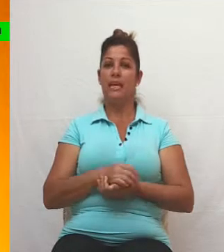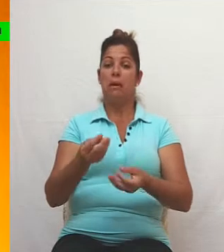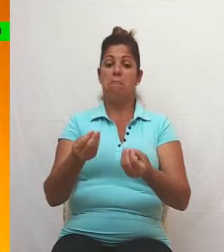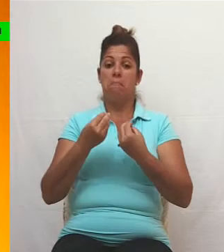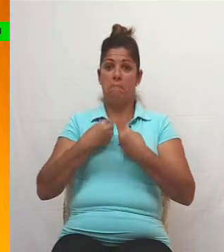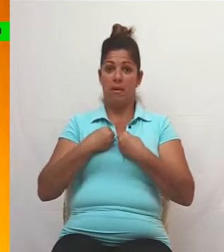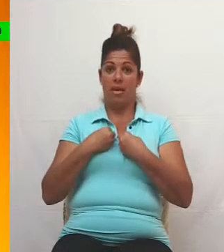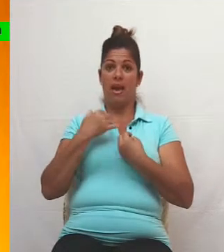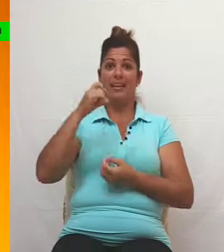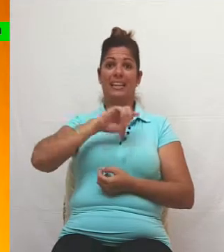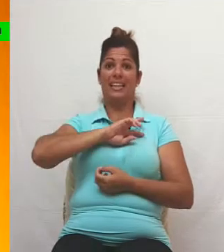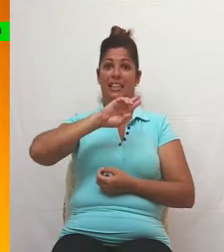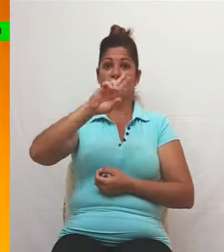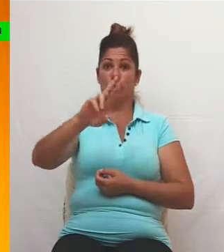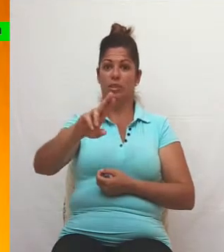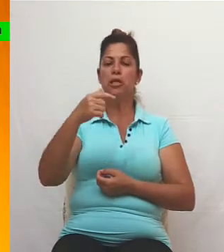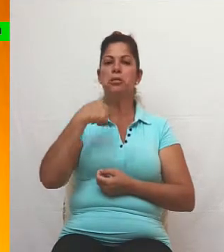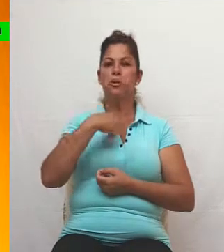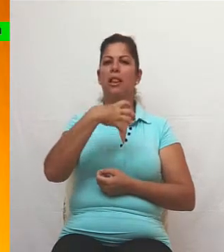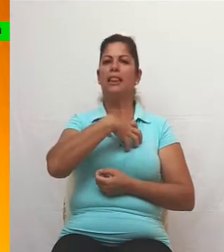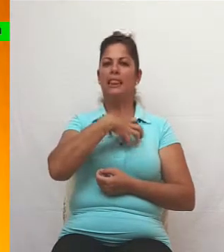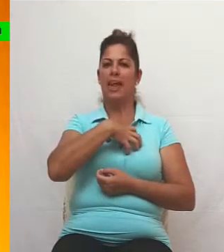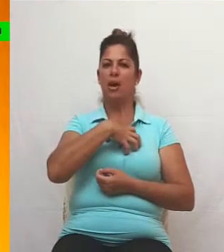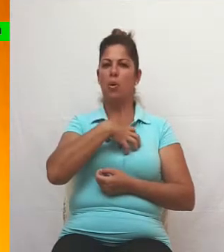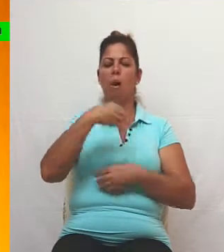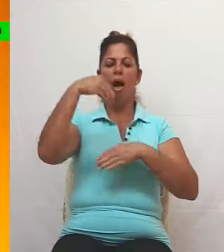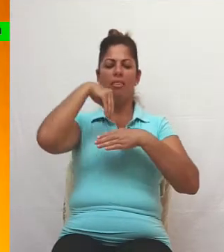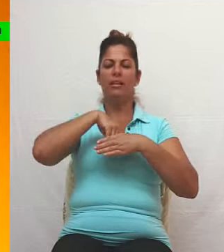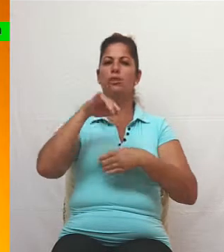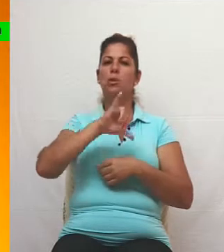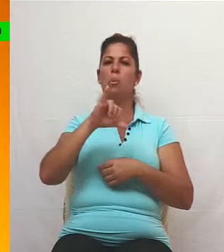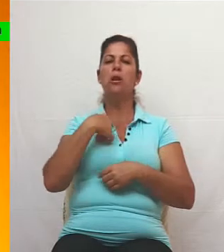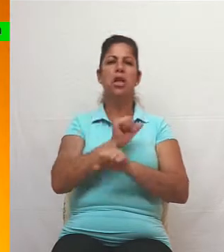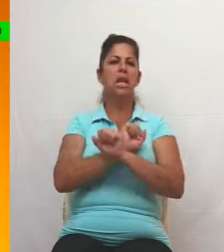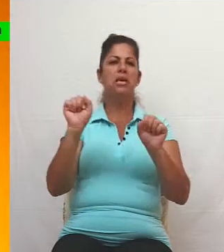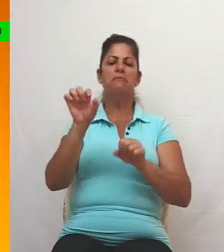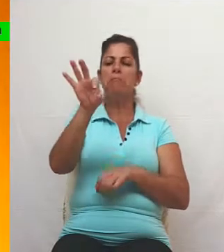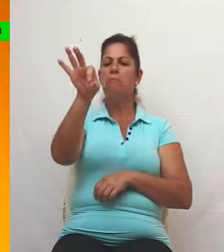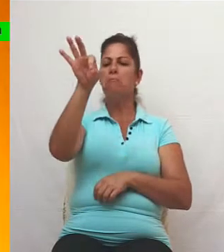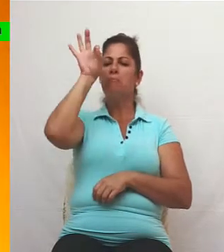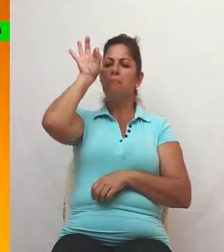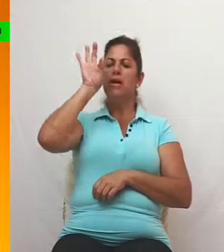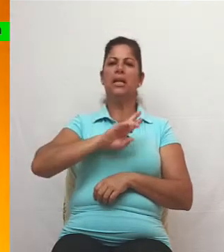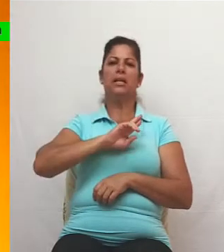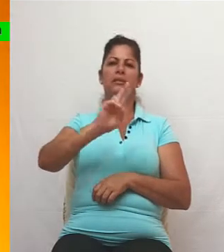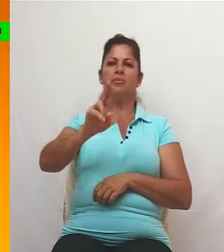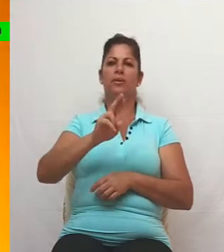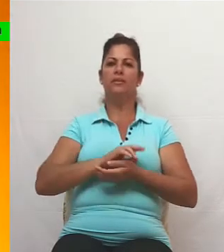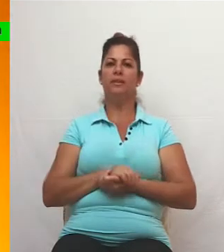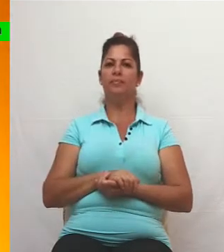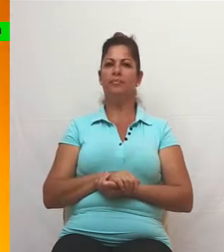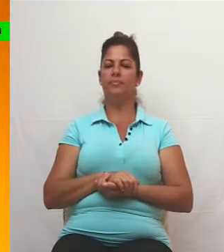entre el estímulo y la respuesta siempre la libertad interior